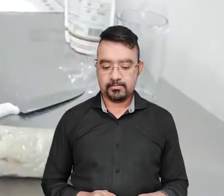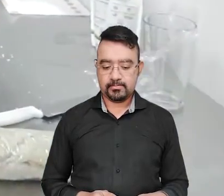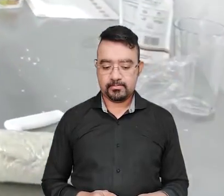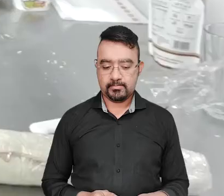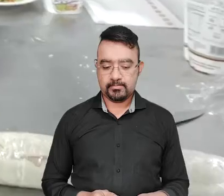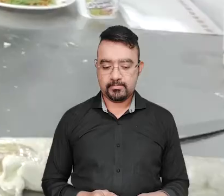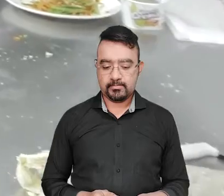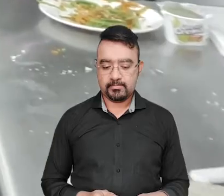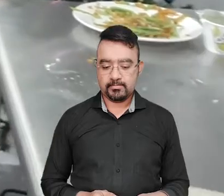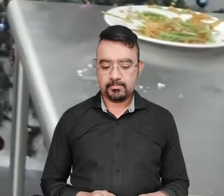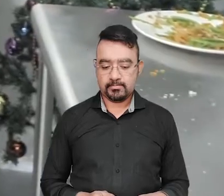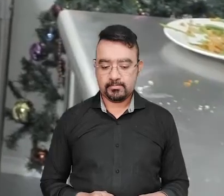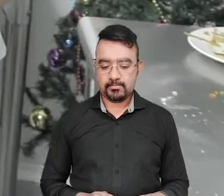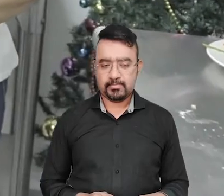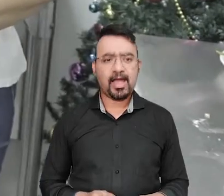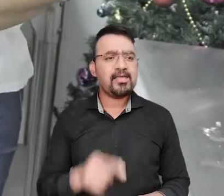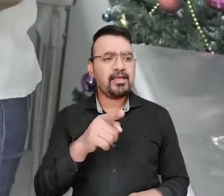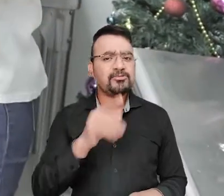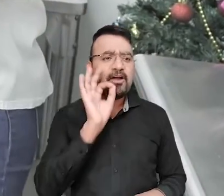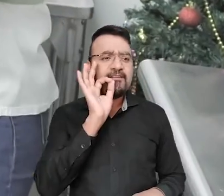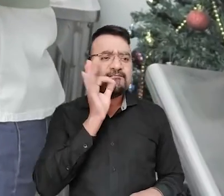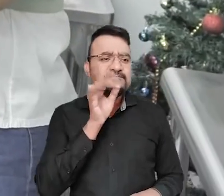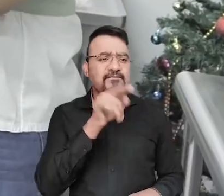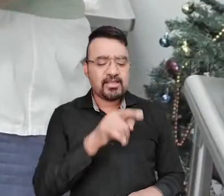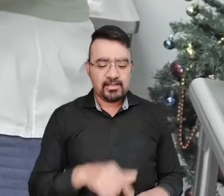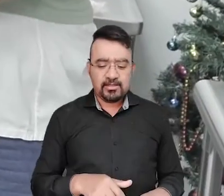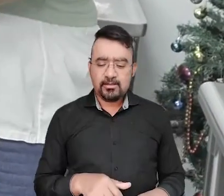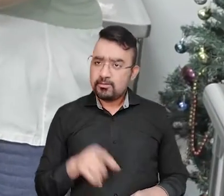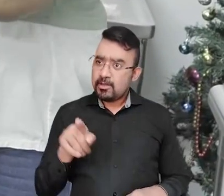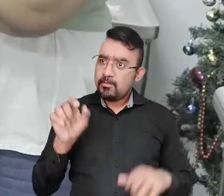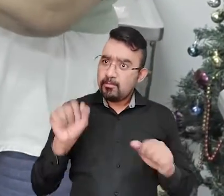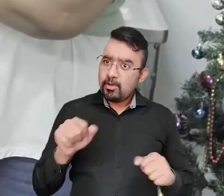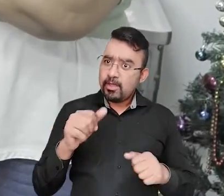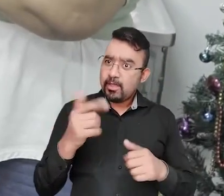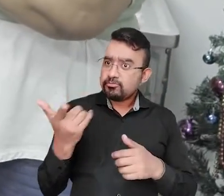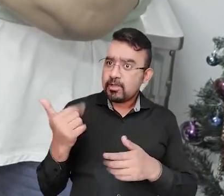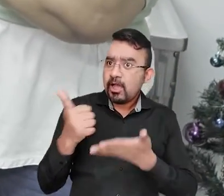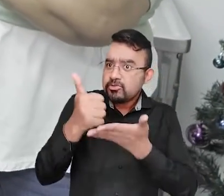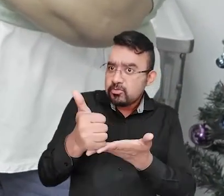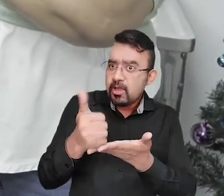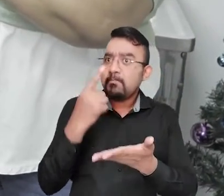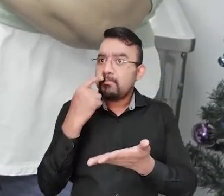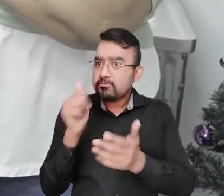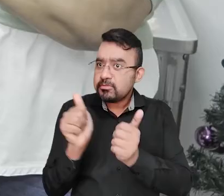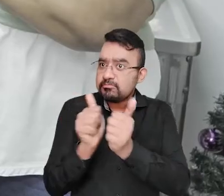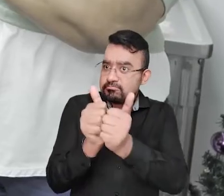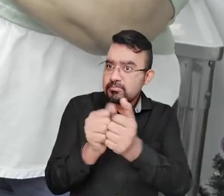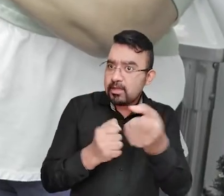Sí, está demasiado delicioso. ¿Y si te sientes capaz de ayudarle a tu papi con esta receta?